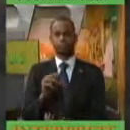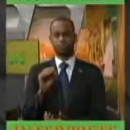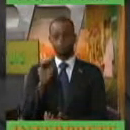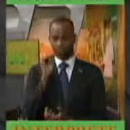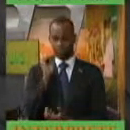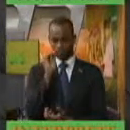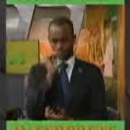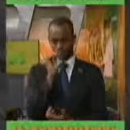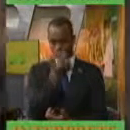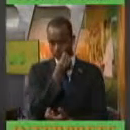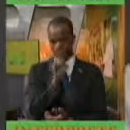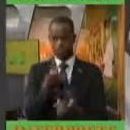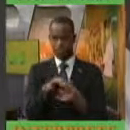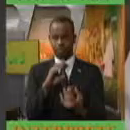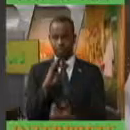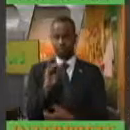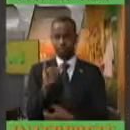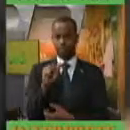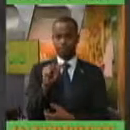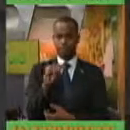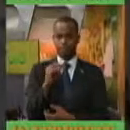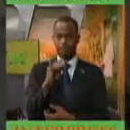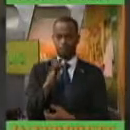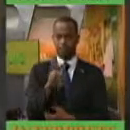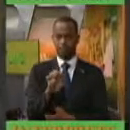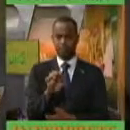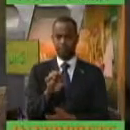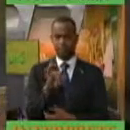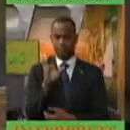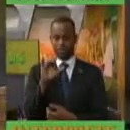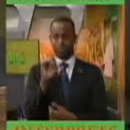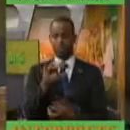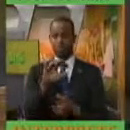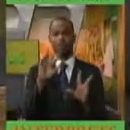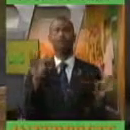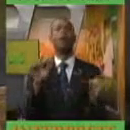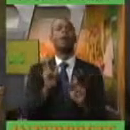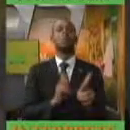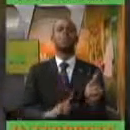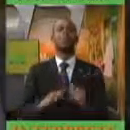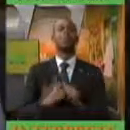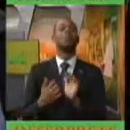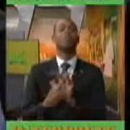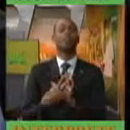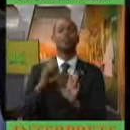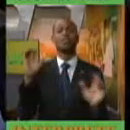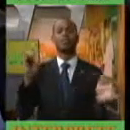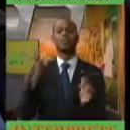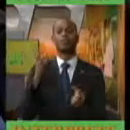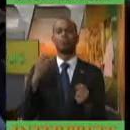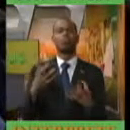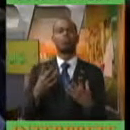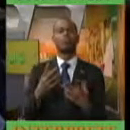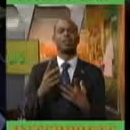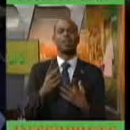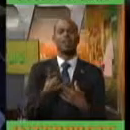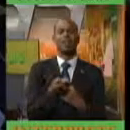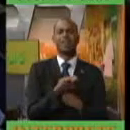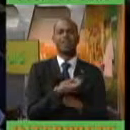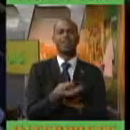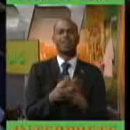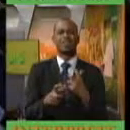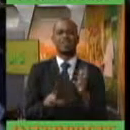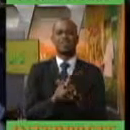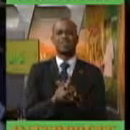Rosa de Bayahibe, que fue salvada, que se parece a la persona con discapacidad, porque fue muy precaria,